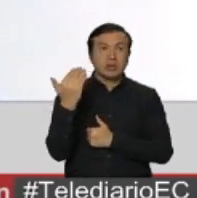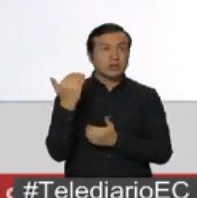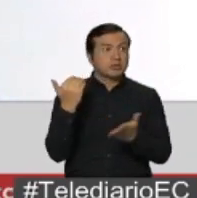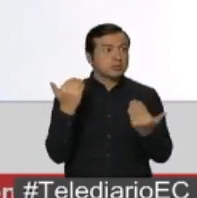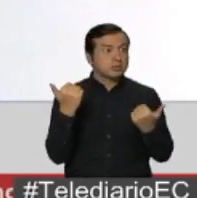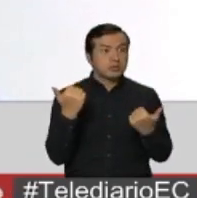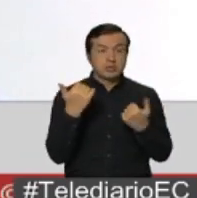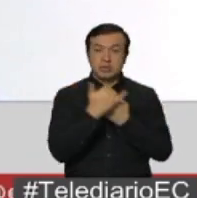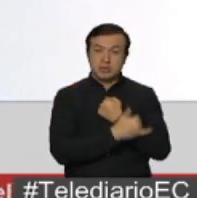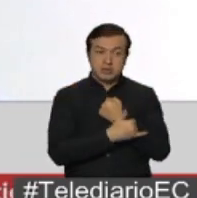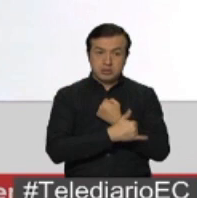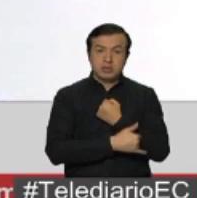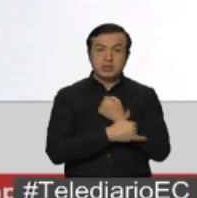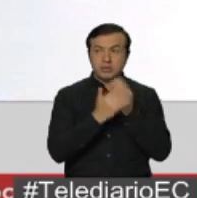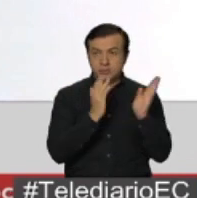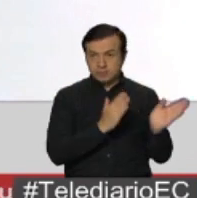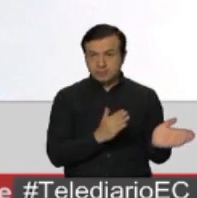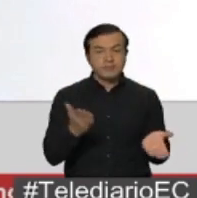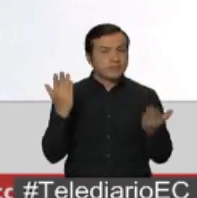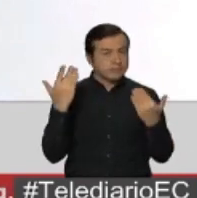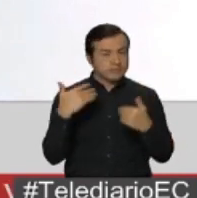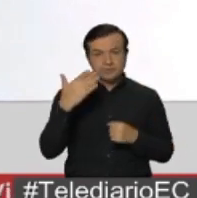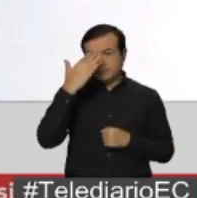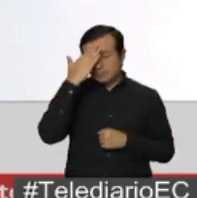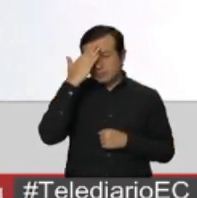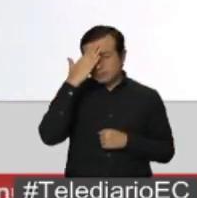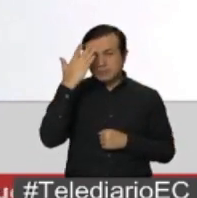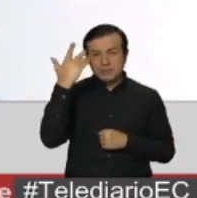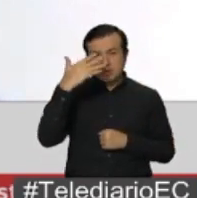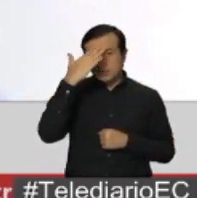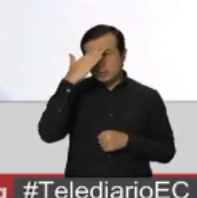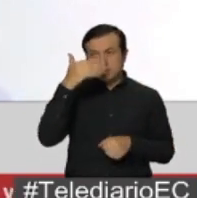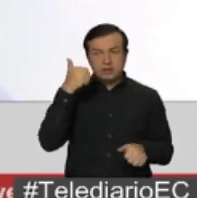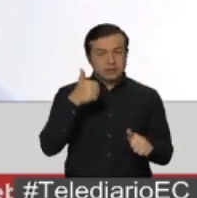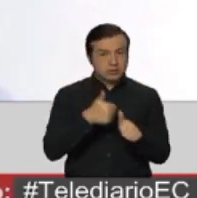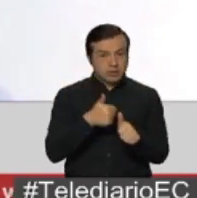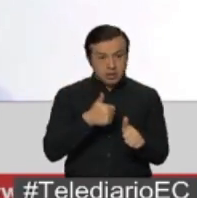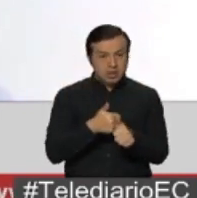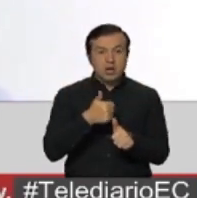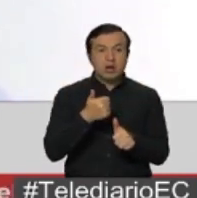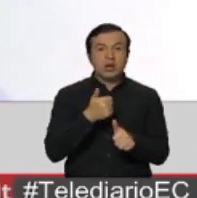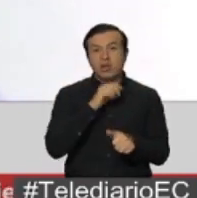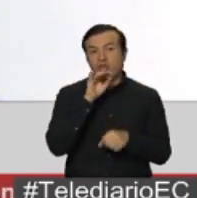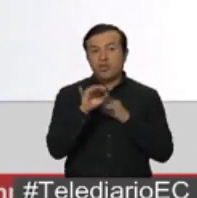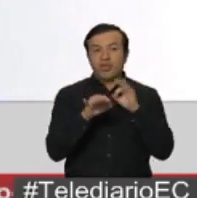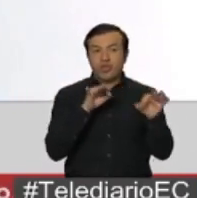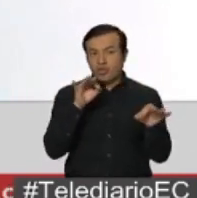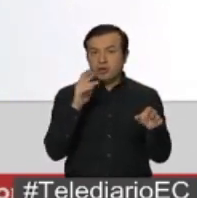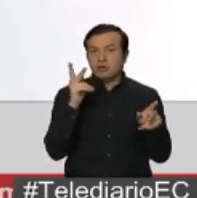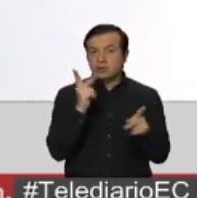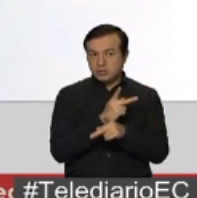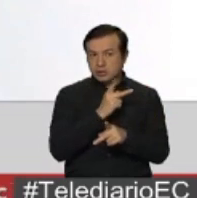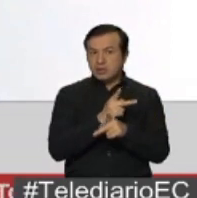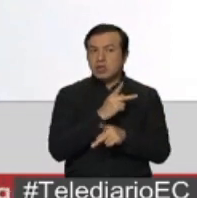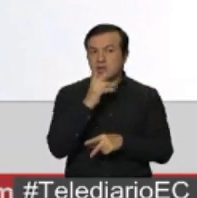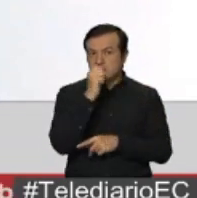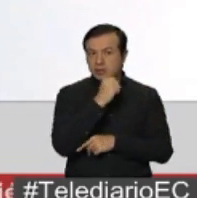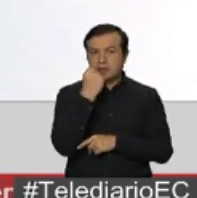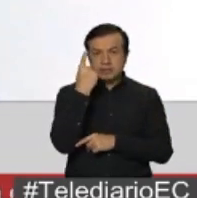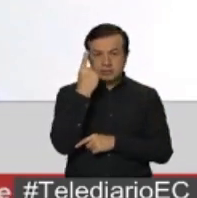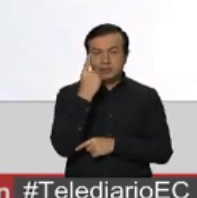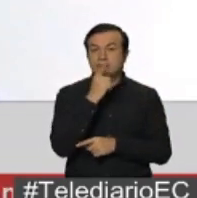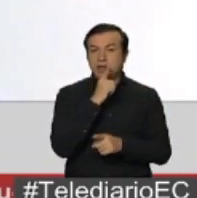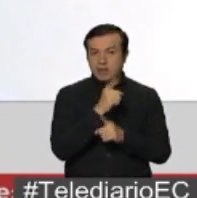decir los países se preparan porque ya se venía a la premonición de que